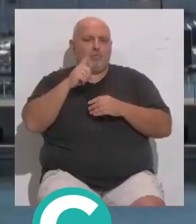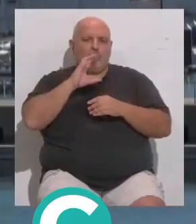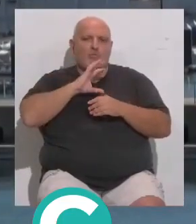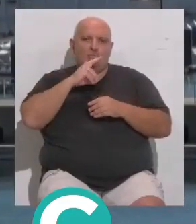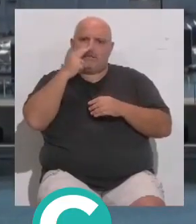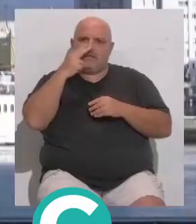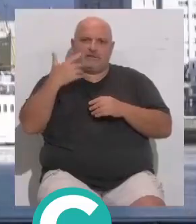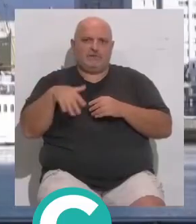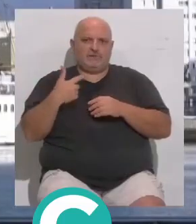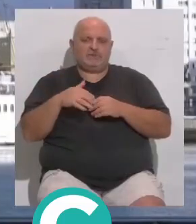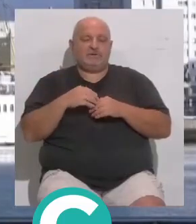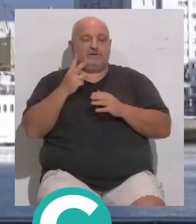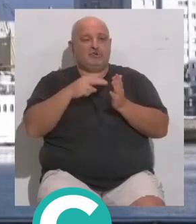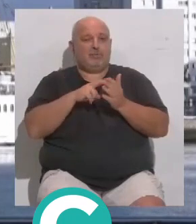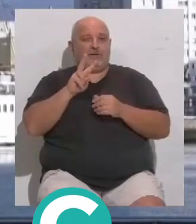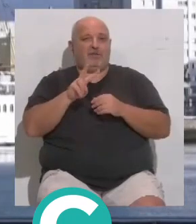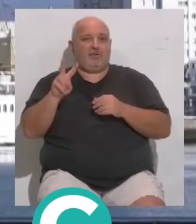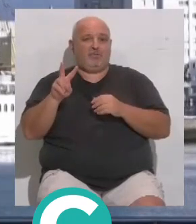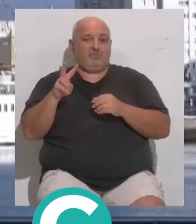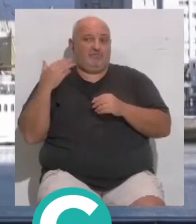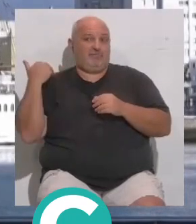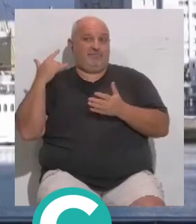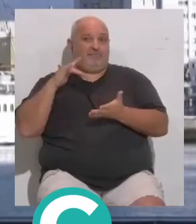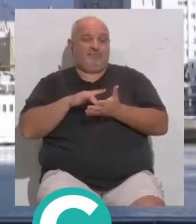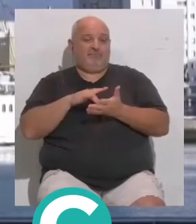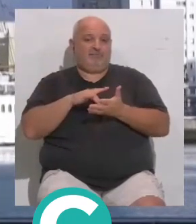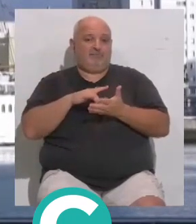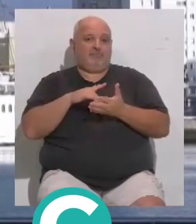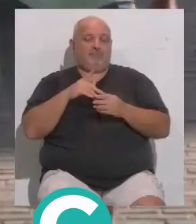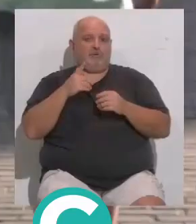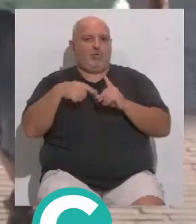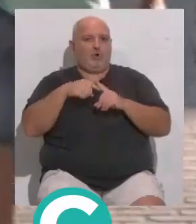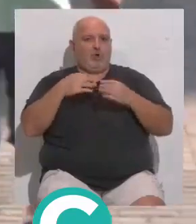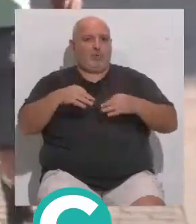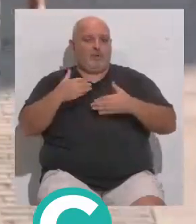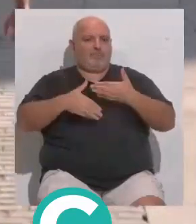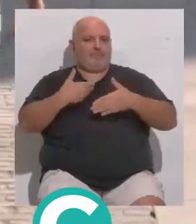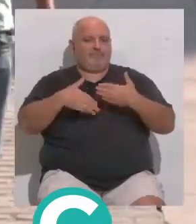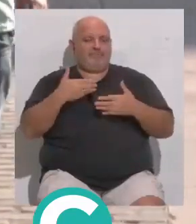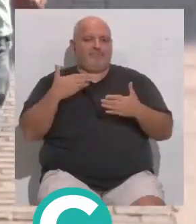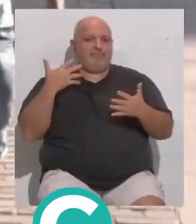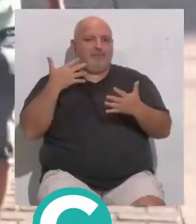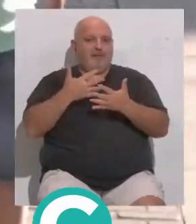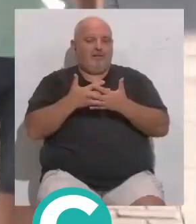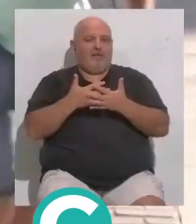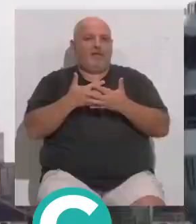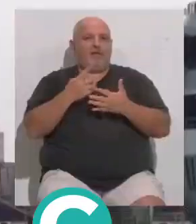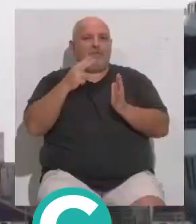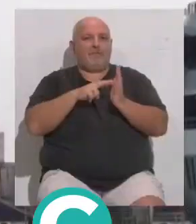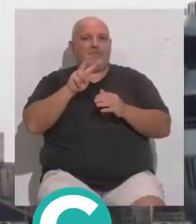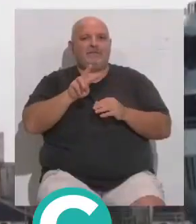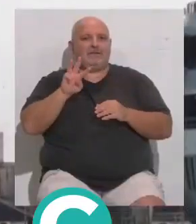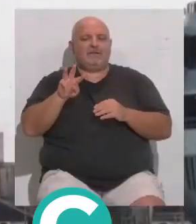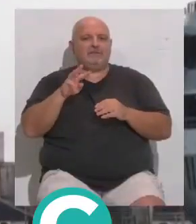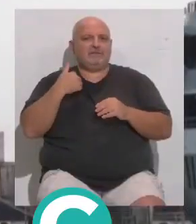interesante. Si este 2022 podría considerarse el de la vuelta a la normalidad plena y el adiós definitivo a la pandemia, el